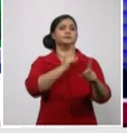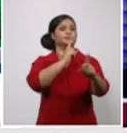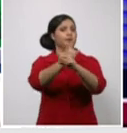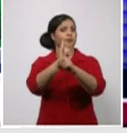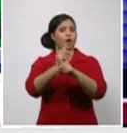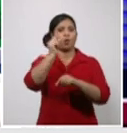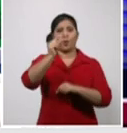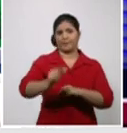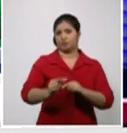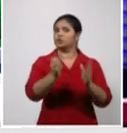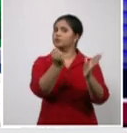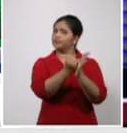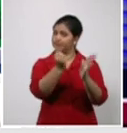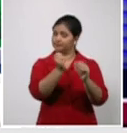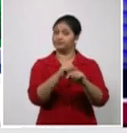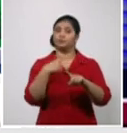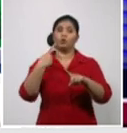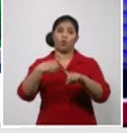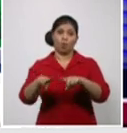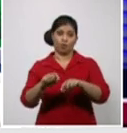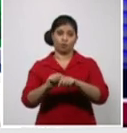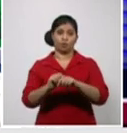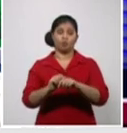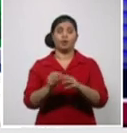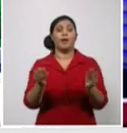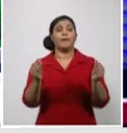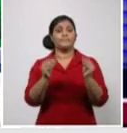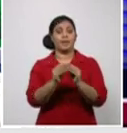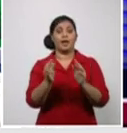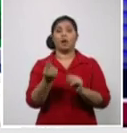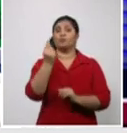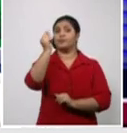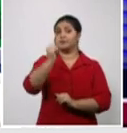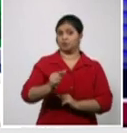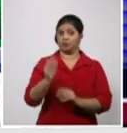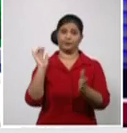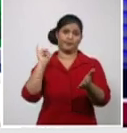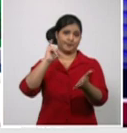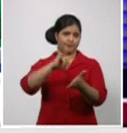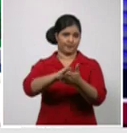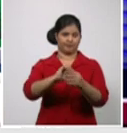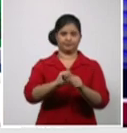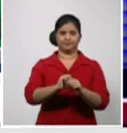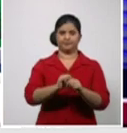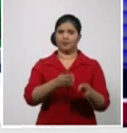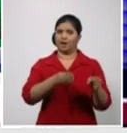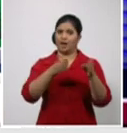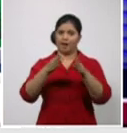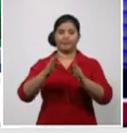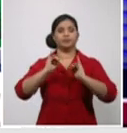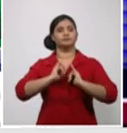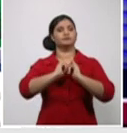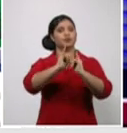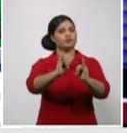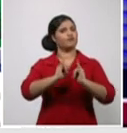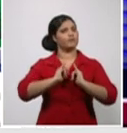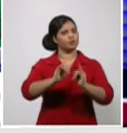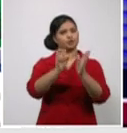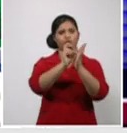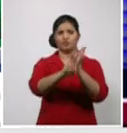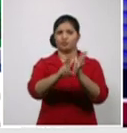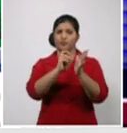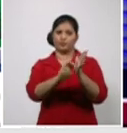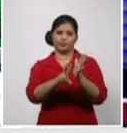es contacto de un viajero. Por provincias, la distribución de los